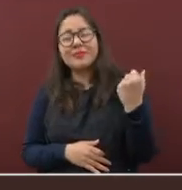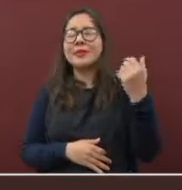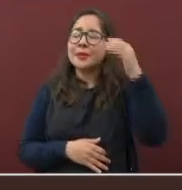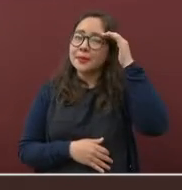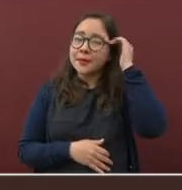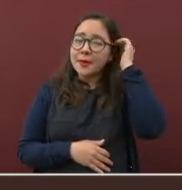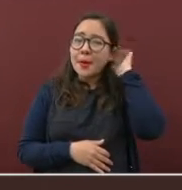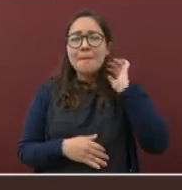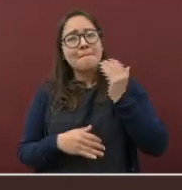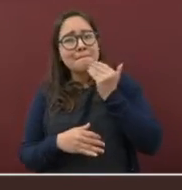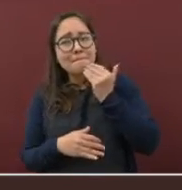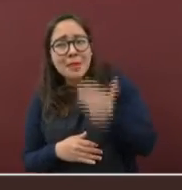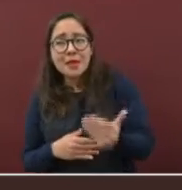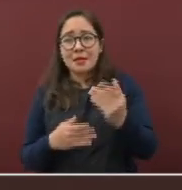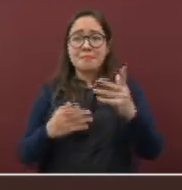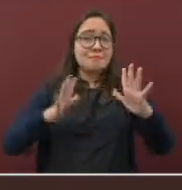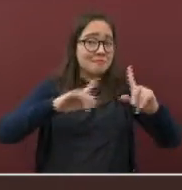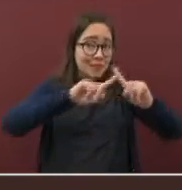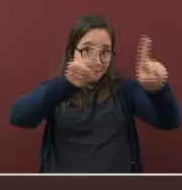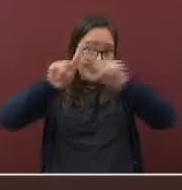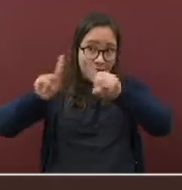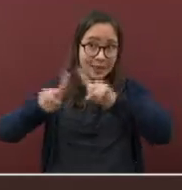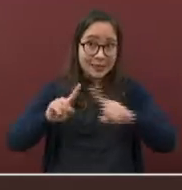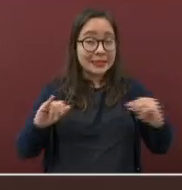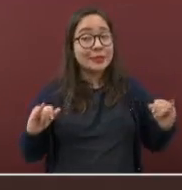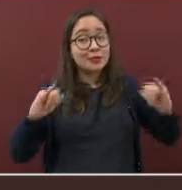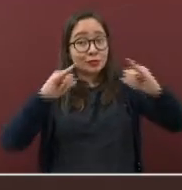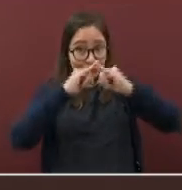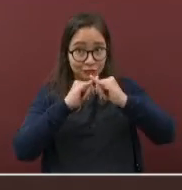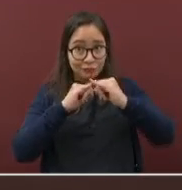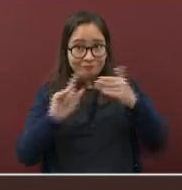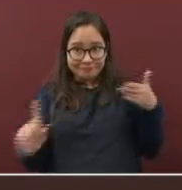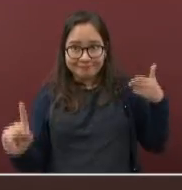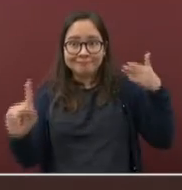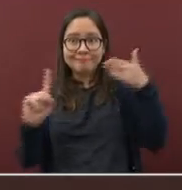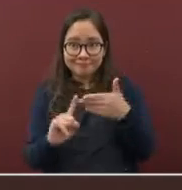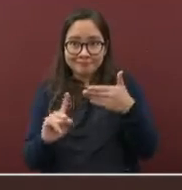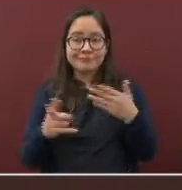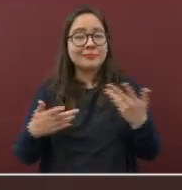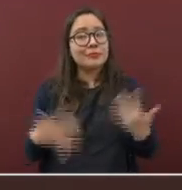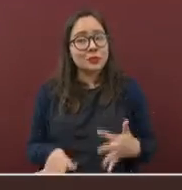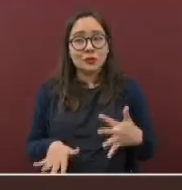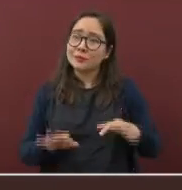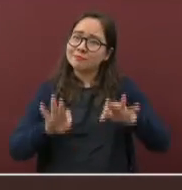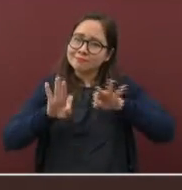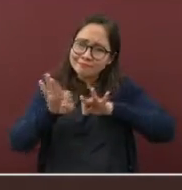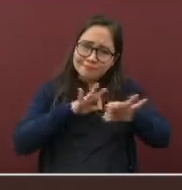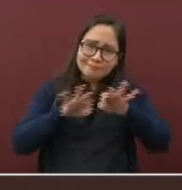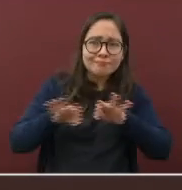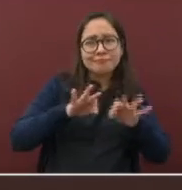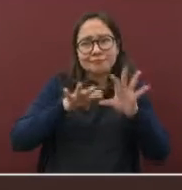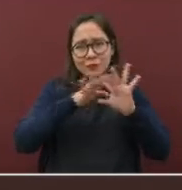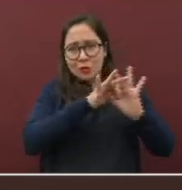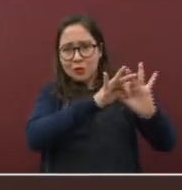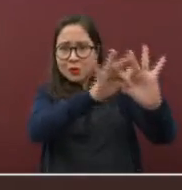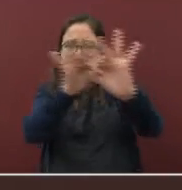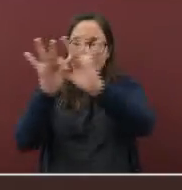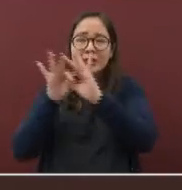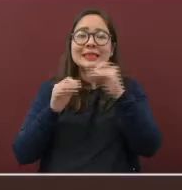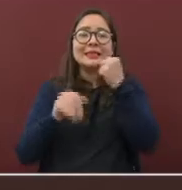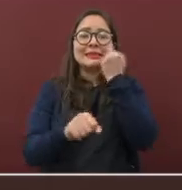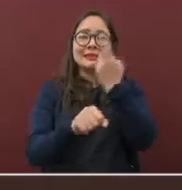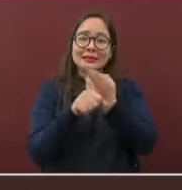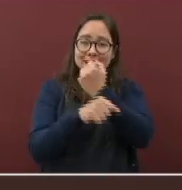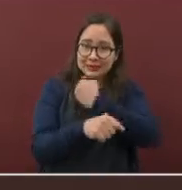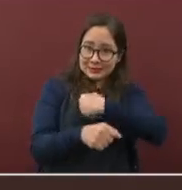instituciones que participamos en esta tarea en esta encomienda es un trabajo coordinado entre la secretaría de salud